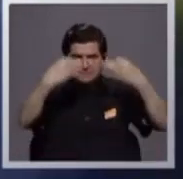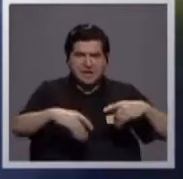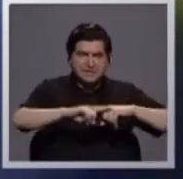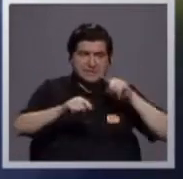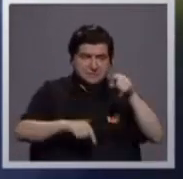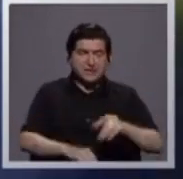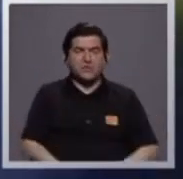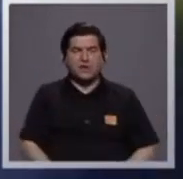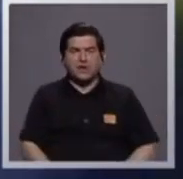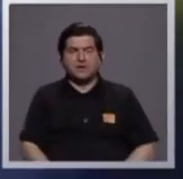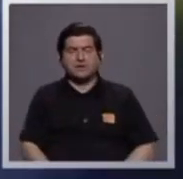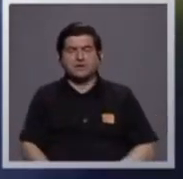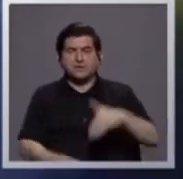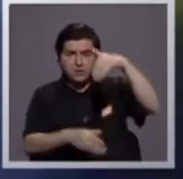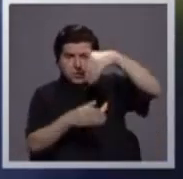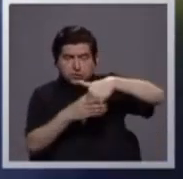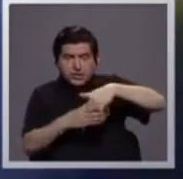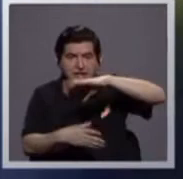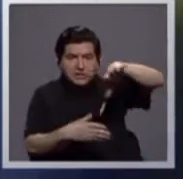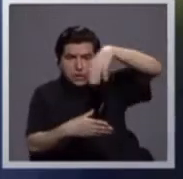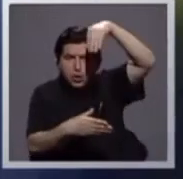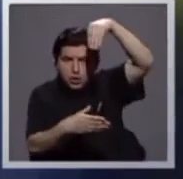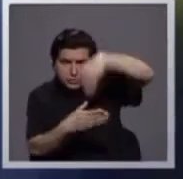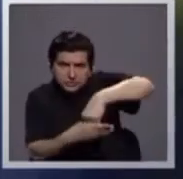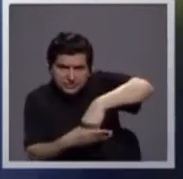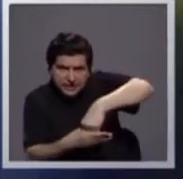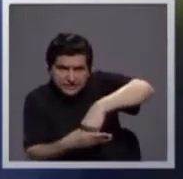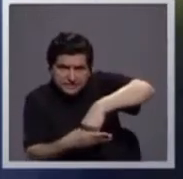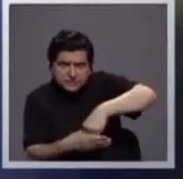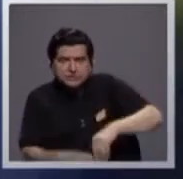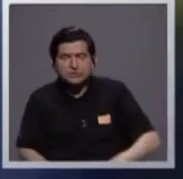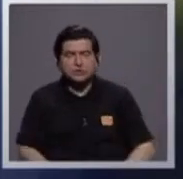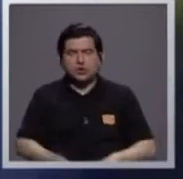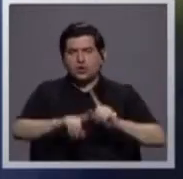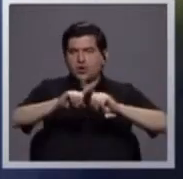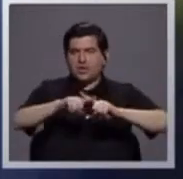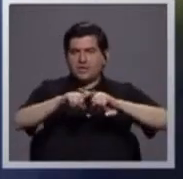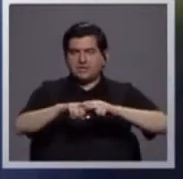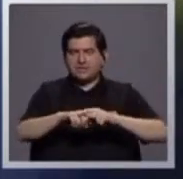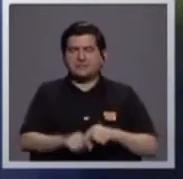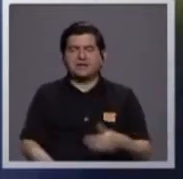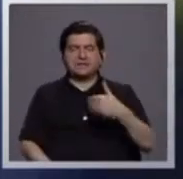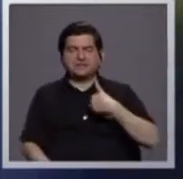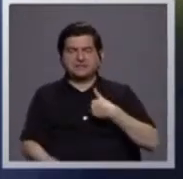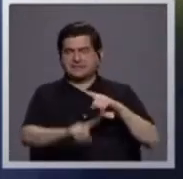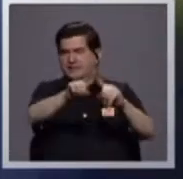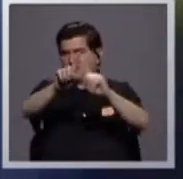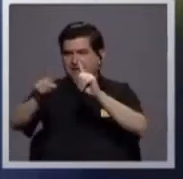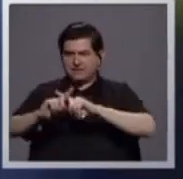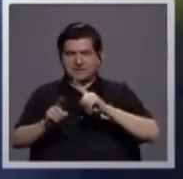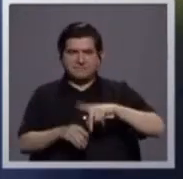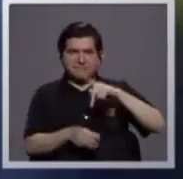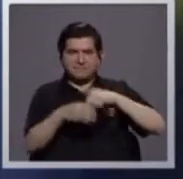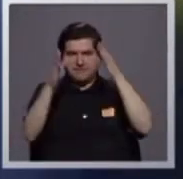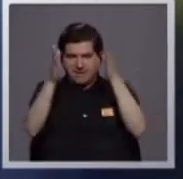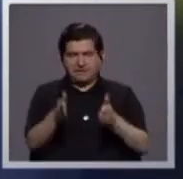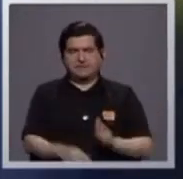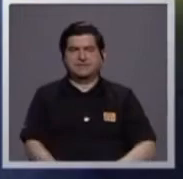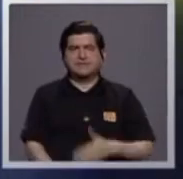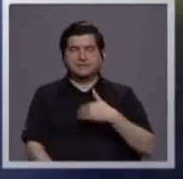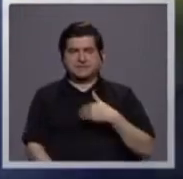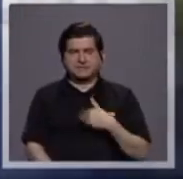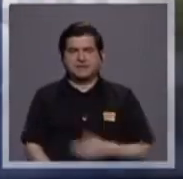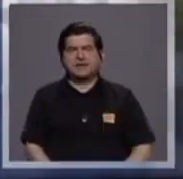encuentran sentados en un contexto y hay interdependencia entre los agentes. Entonces, tiene en